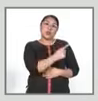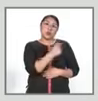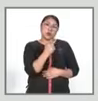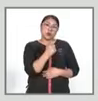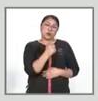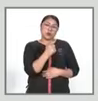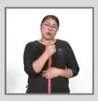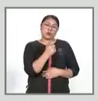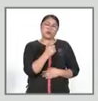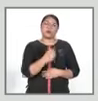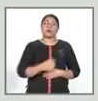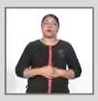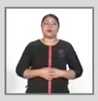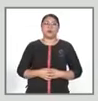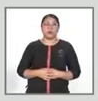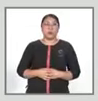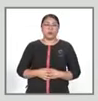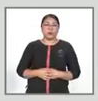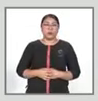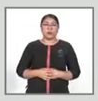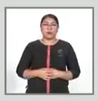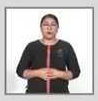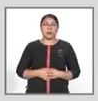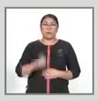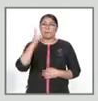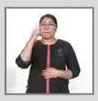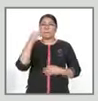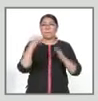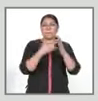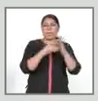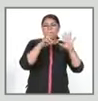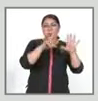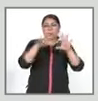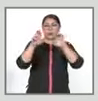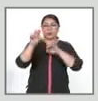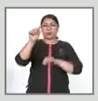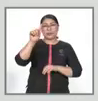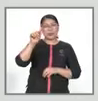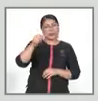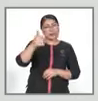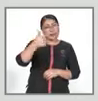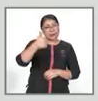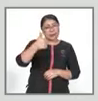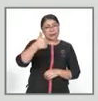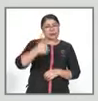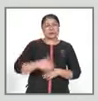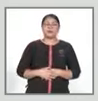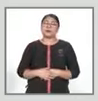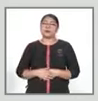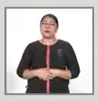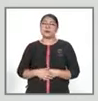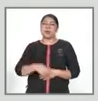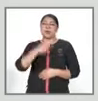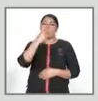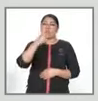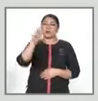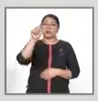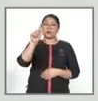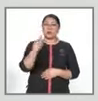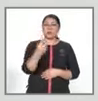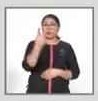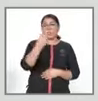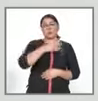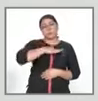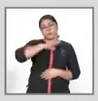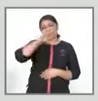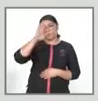número 3 tustepec ha confirmado 1876 casos de los cuales 272